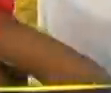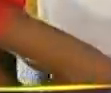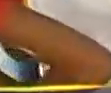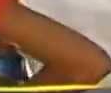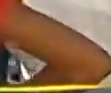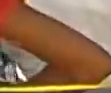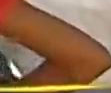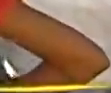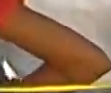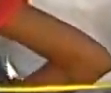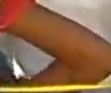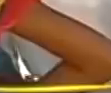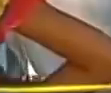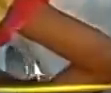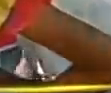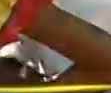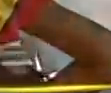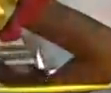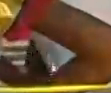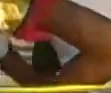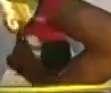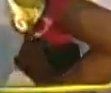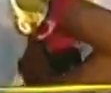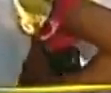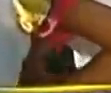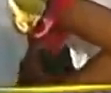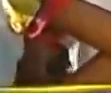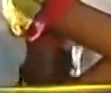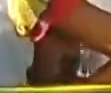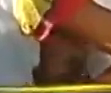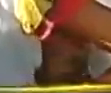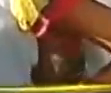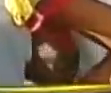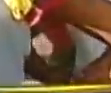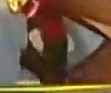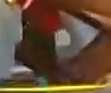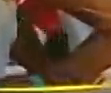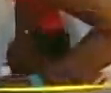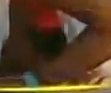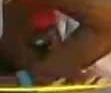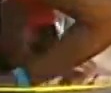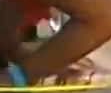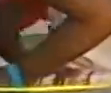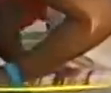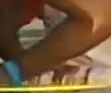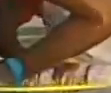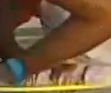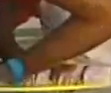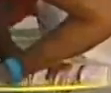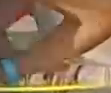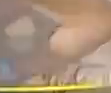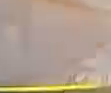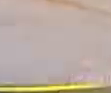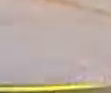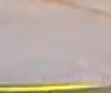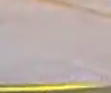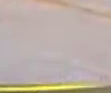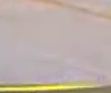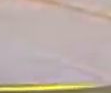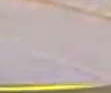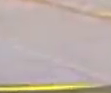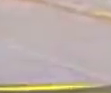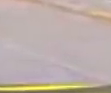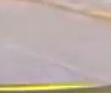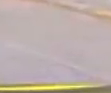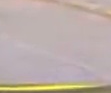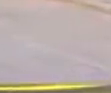hicieron, bailan bellísimo. Bien, así que desde todo el territorio nacional nosotros saludamos con la Gran